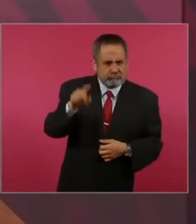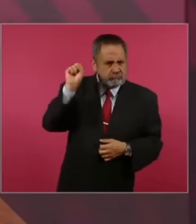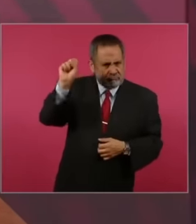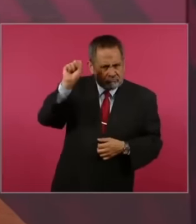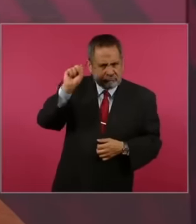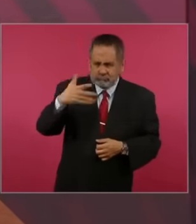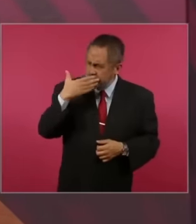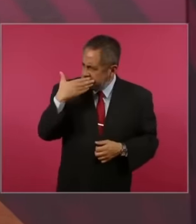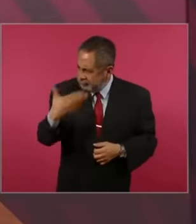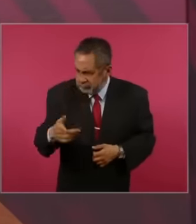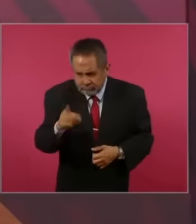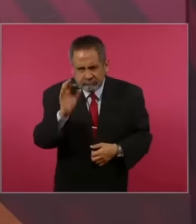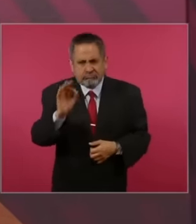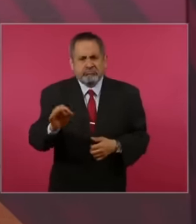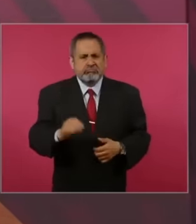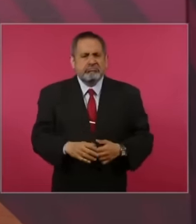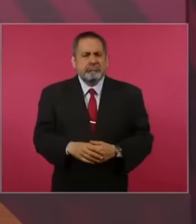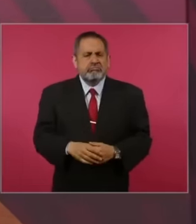sindicato